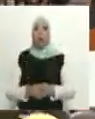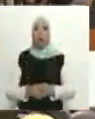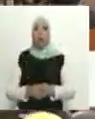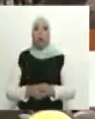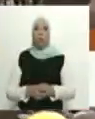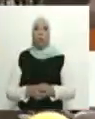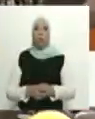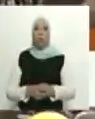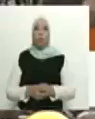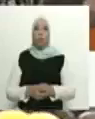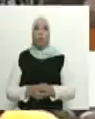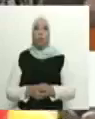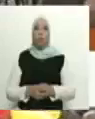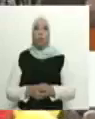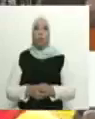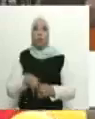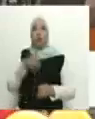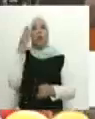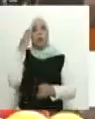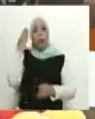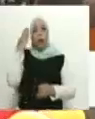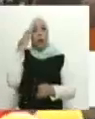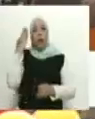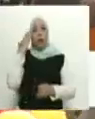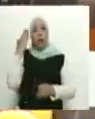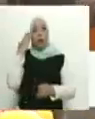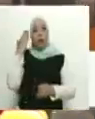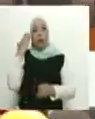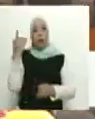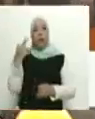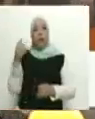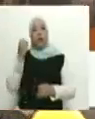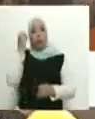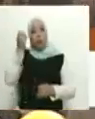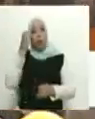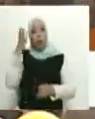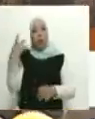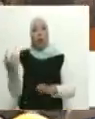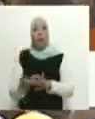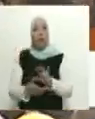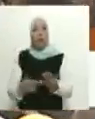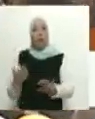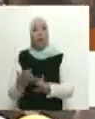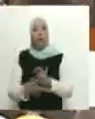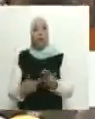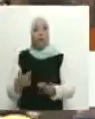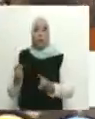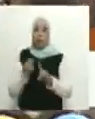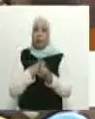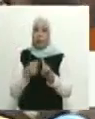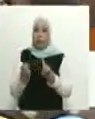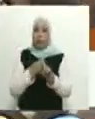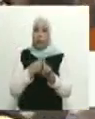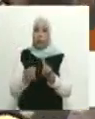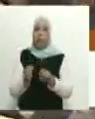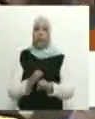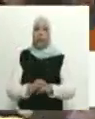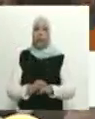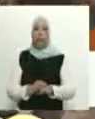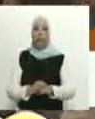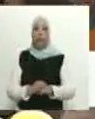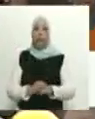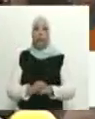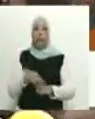Aquí ya hemos vivido, ustedes lo saben, ¿verdad? Las consecuencias de pelearnos.